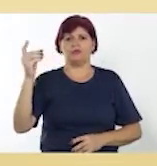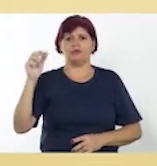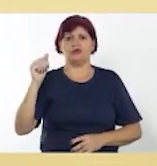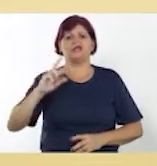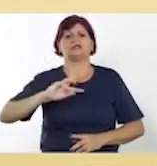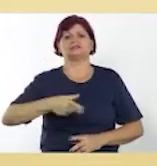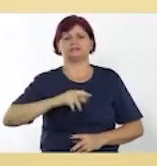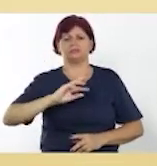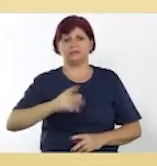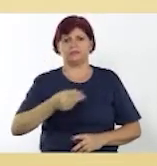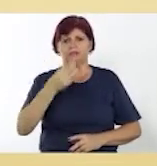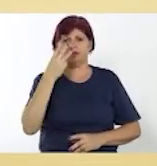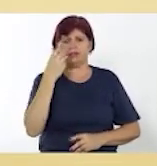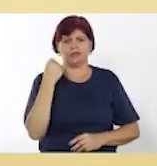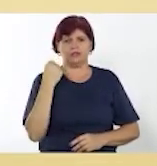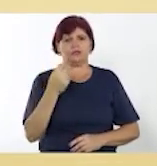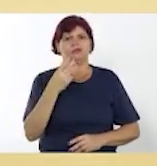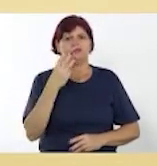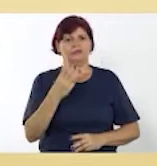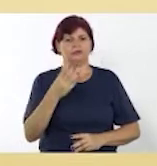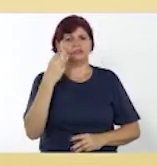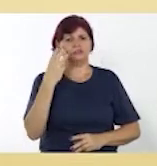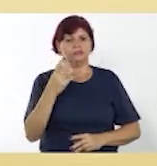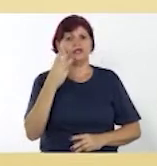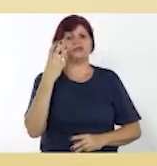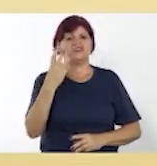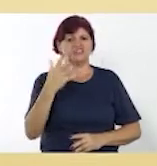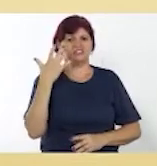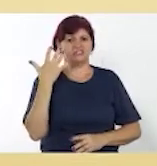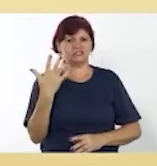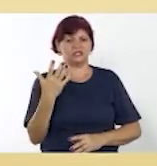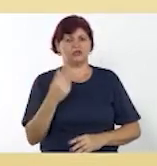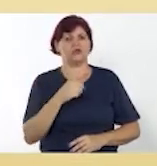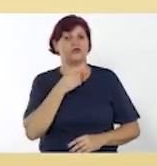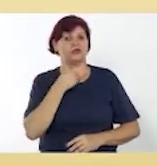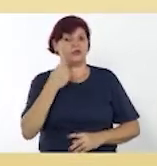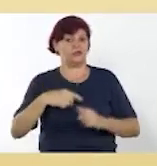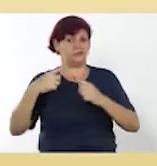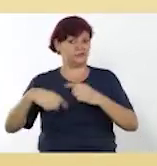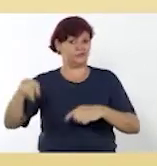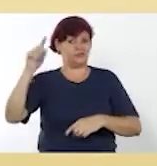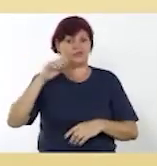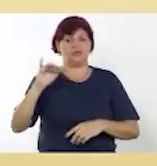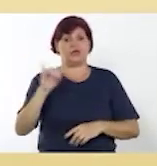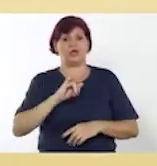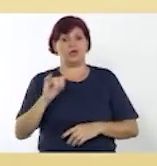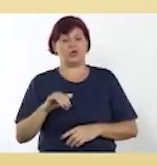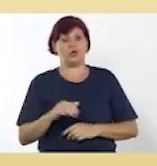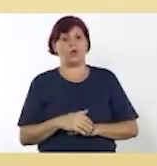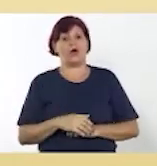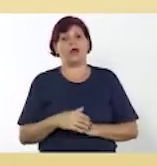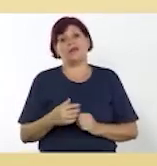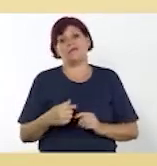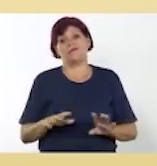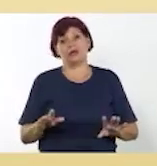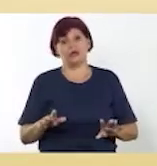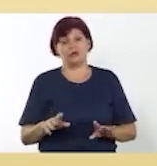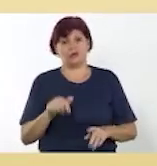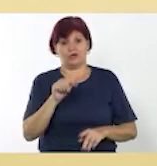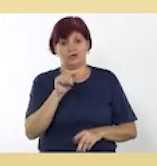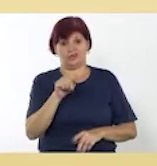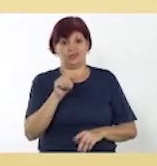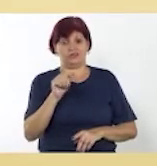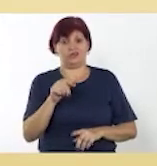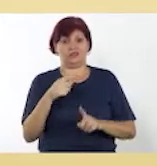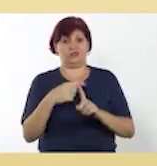se repite 3 veces el 3 y se repite 3 veces el 5. En el ejemplo de arriba es igual, lo que pasa